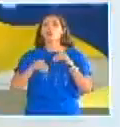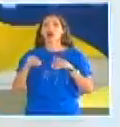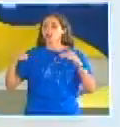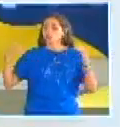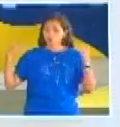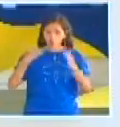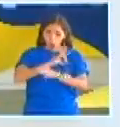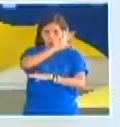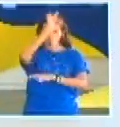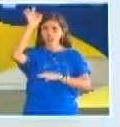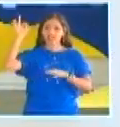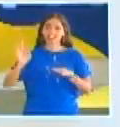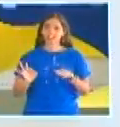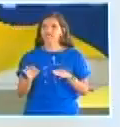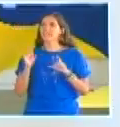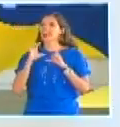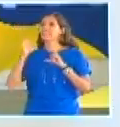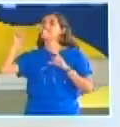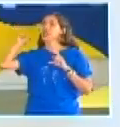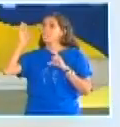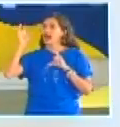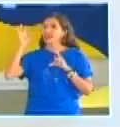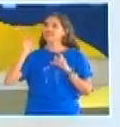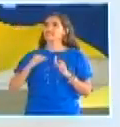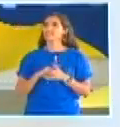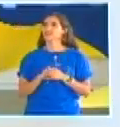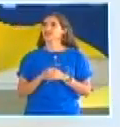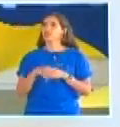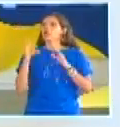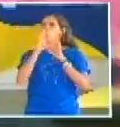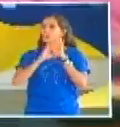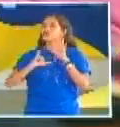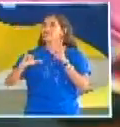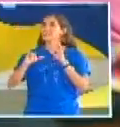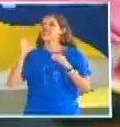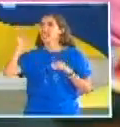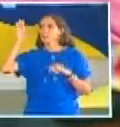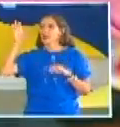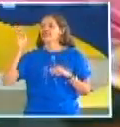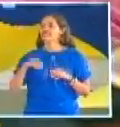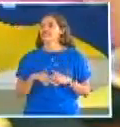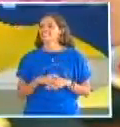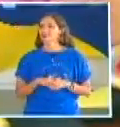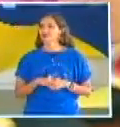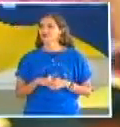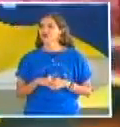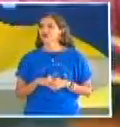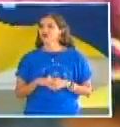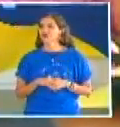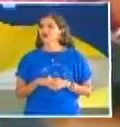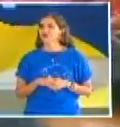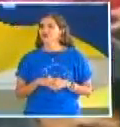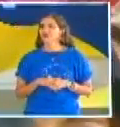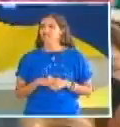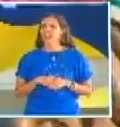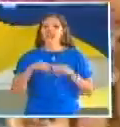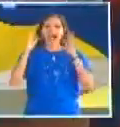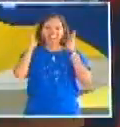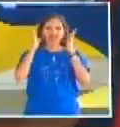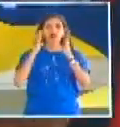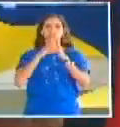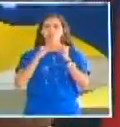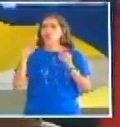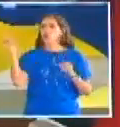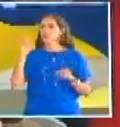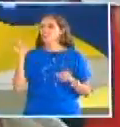todo el día. Carnet de la patria, constituyente de la patria. Atención todos los venezolanos